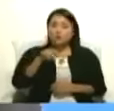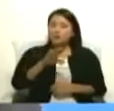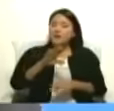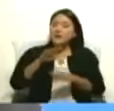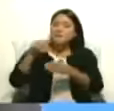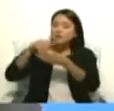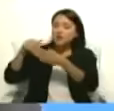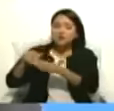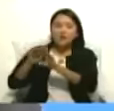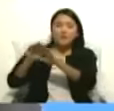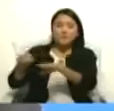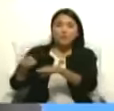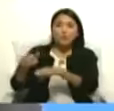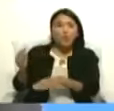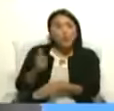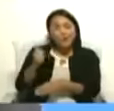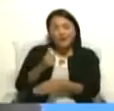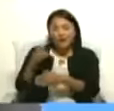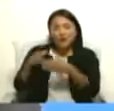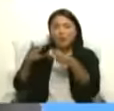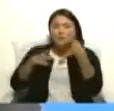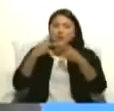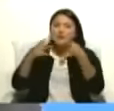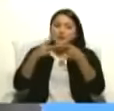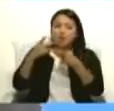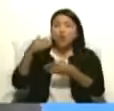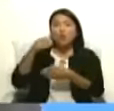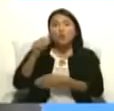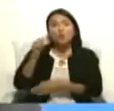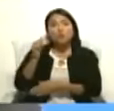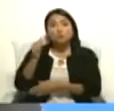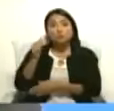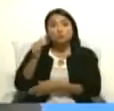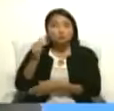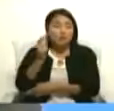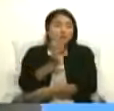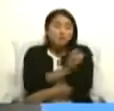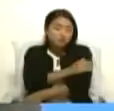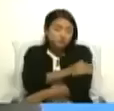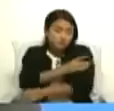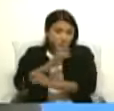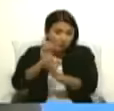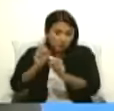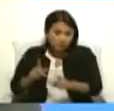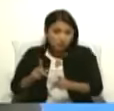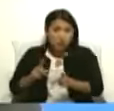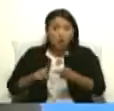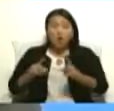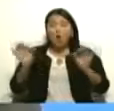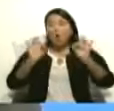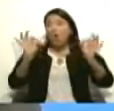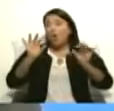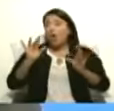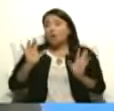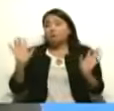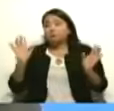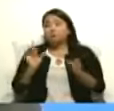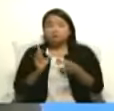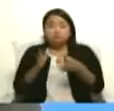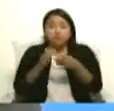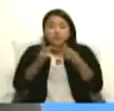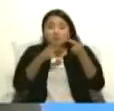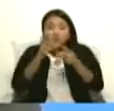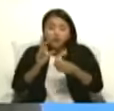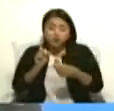o usted usted puede decidir no participar en ninguna Eh tolda política